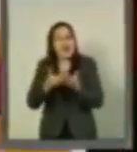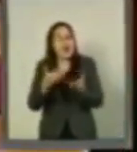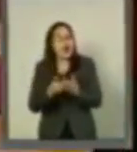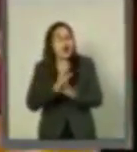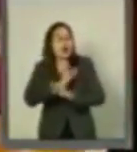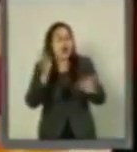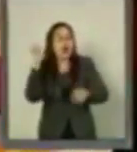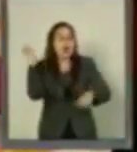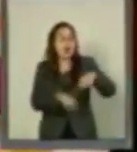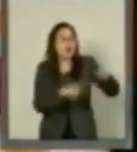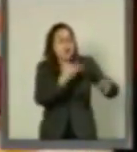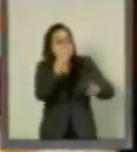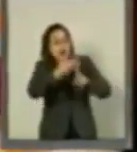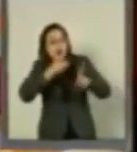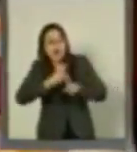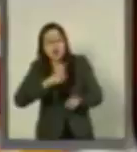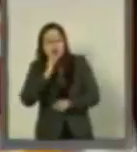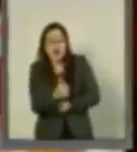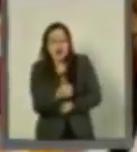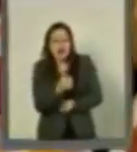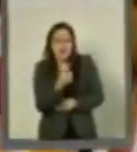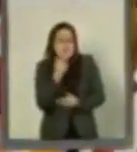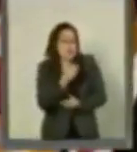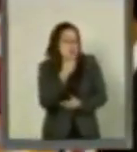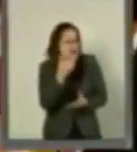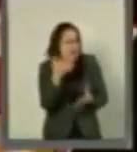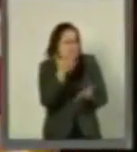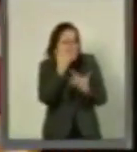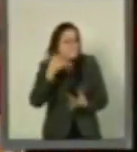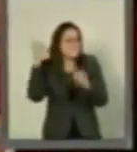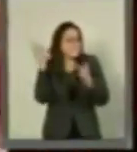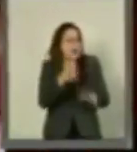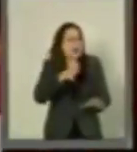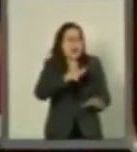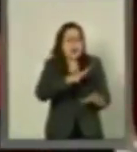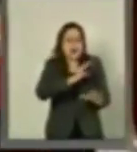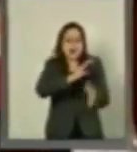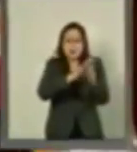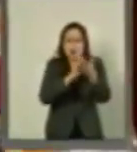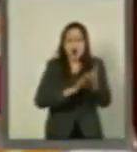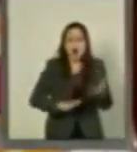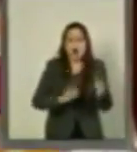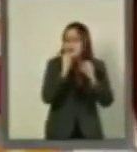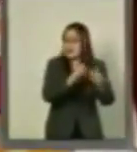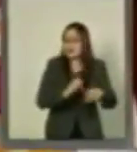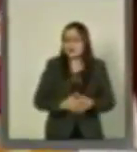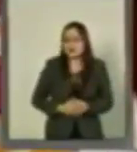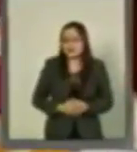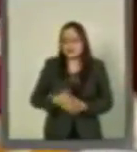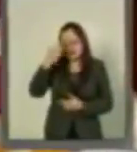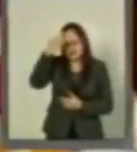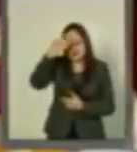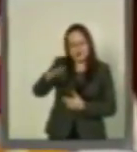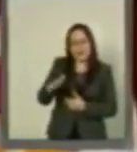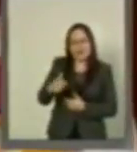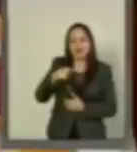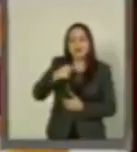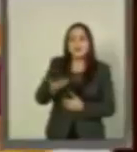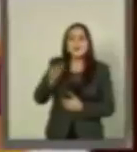pronto desapareció la crítica por arte, obra y magia del Espíritu Santo. Señor, le